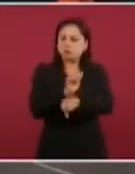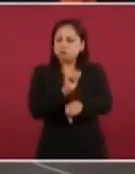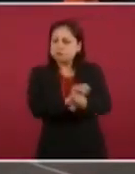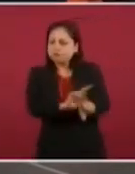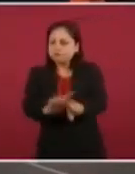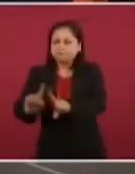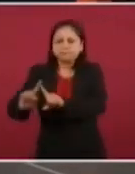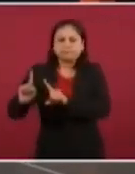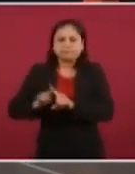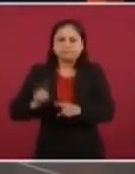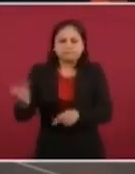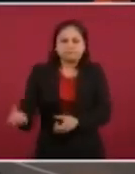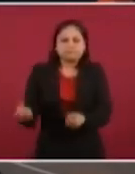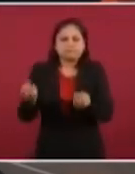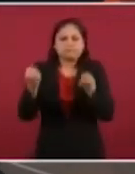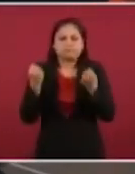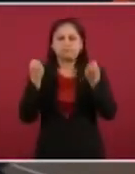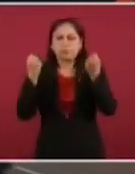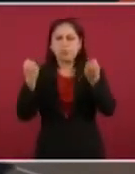poder